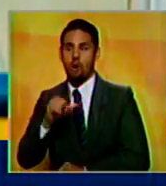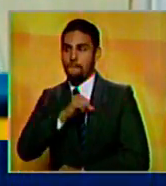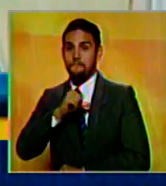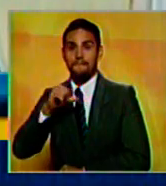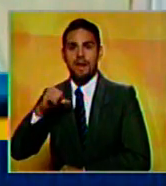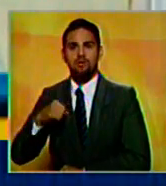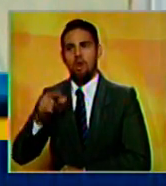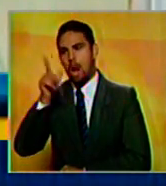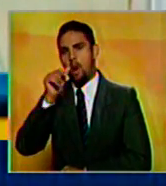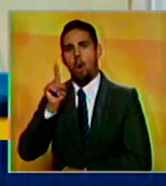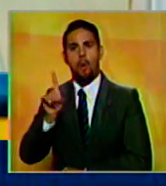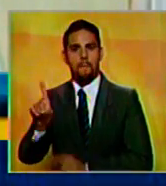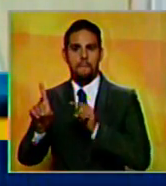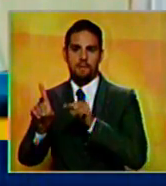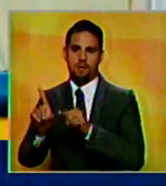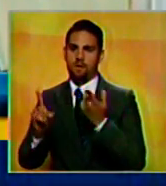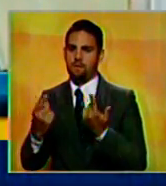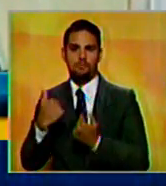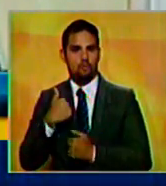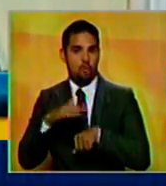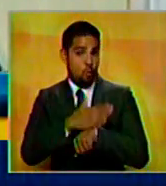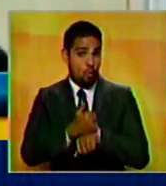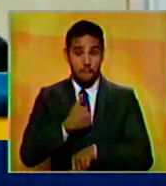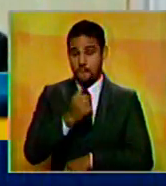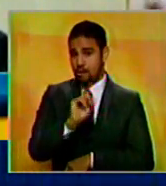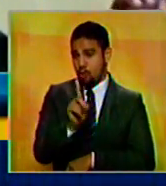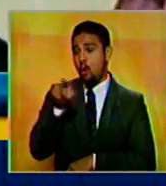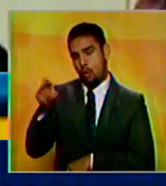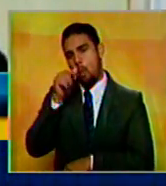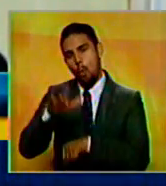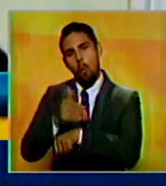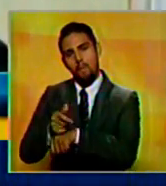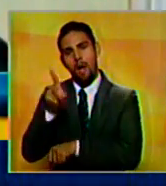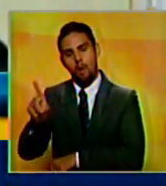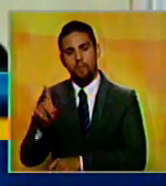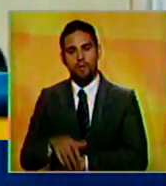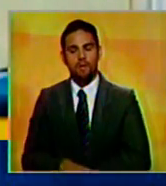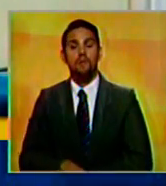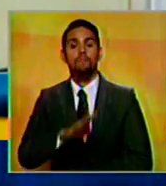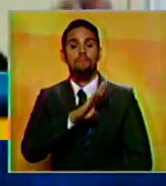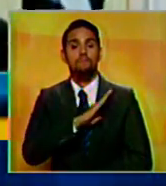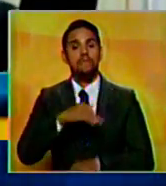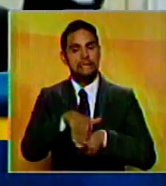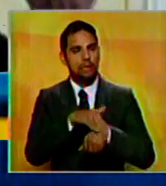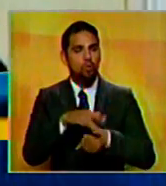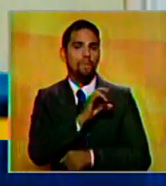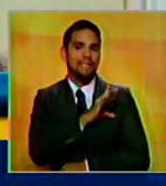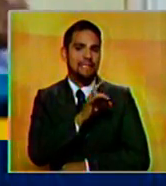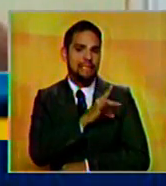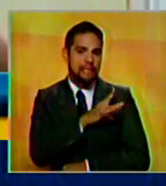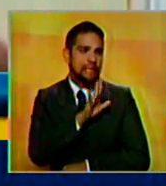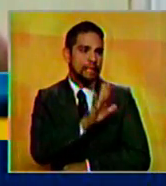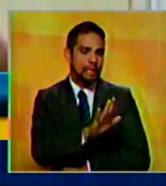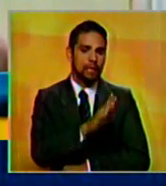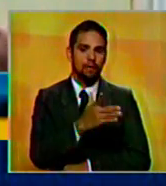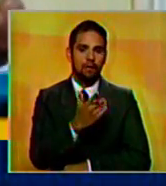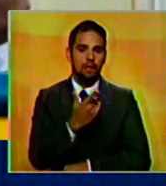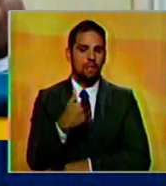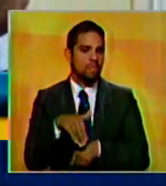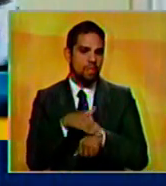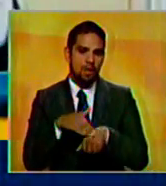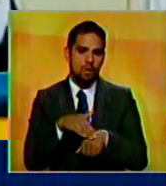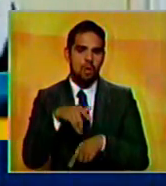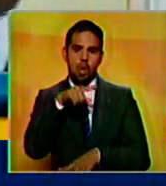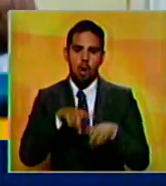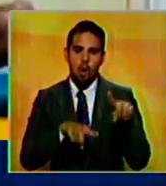nacional, que representa al Estado plurinacional. Y perdón al pueblo de Atacama, al pueblo chileno, nunca más pensado, nunca manejamos con